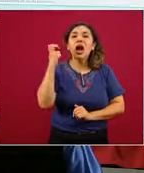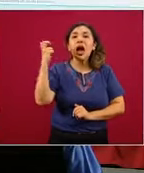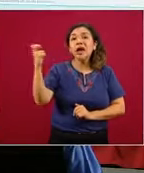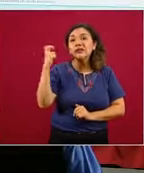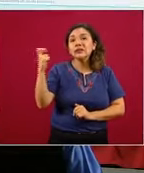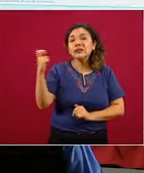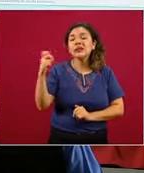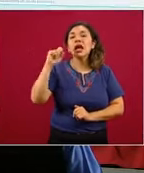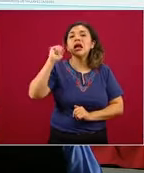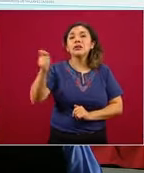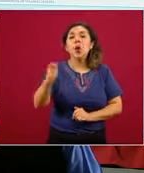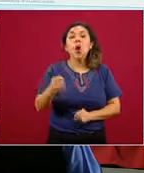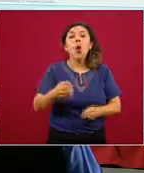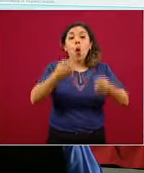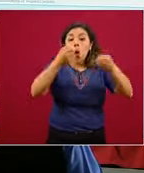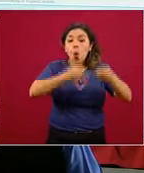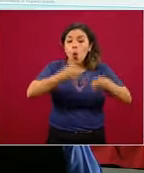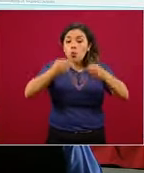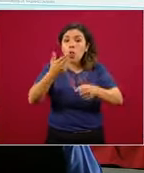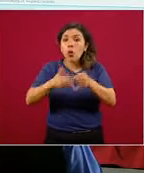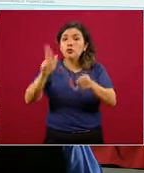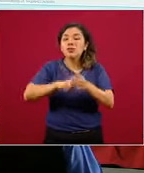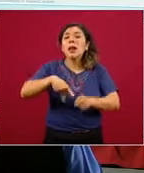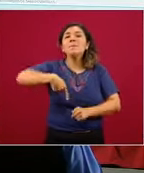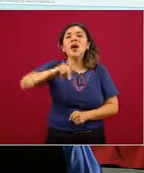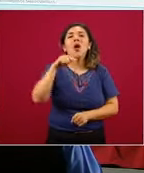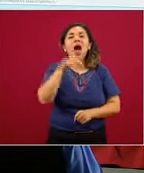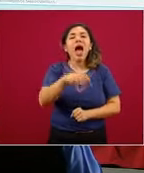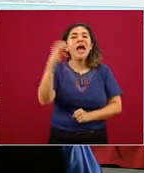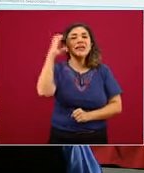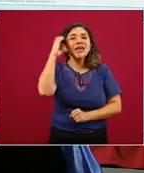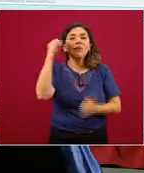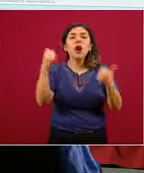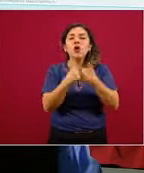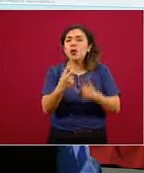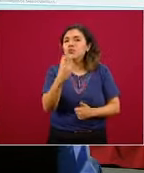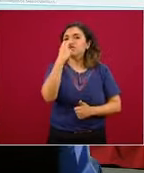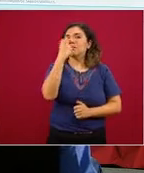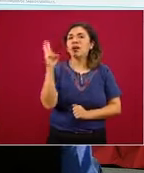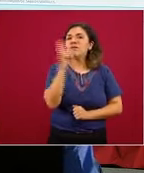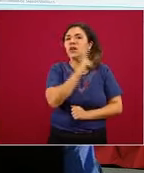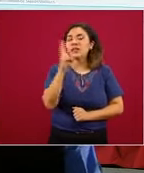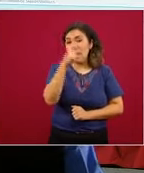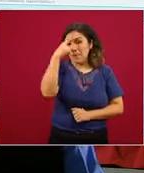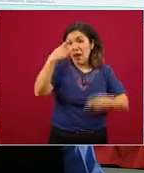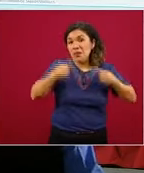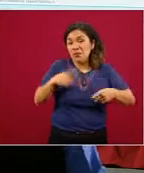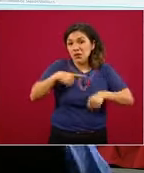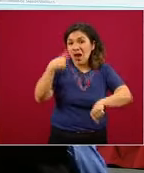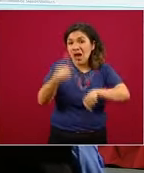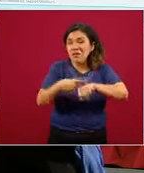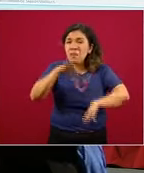diapositiva, donde está la ocupación de las camas con ventilador, precisamente para los pacientes